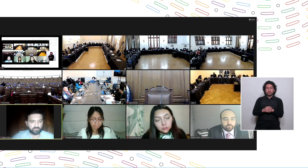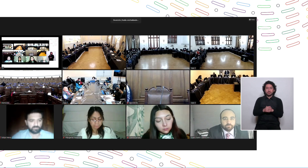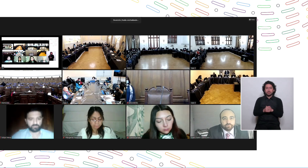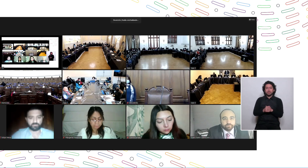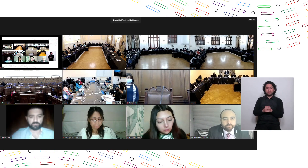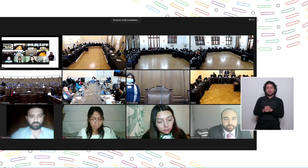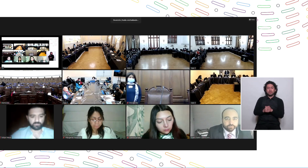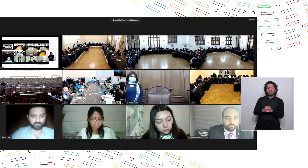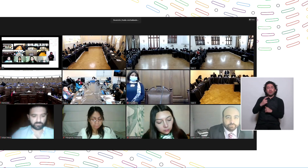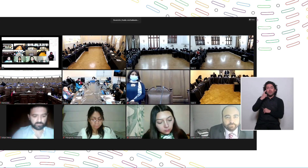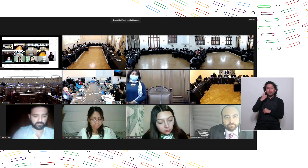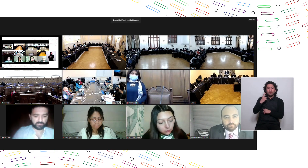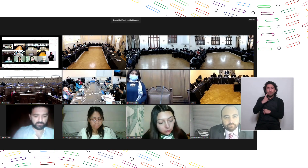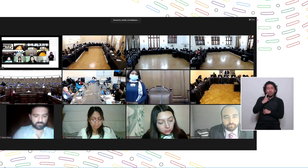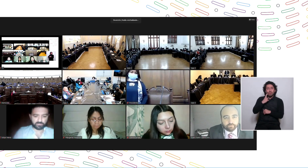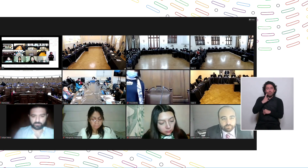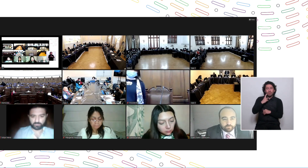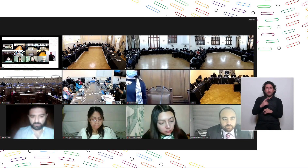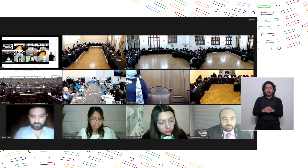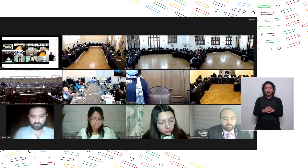Señora Francisca Linconao.